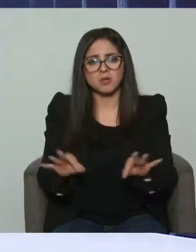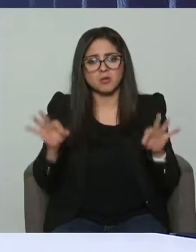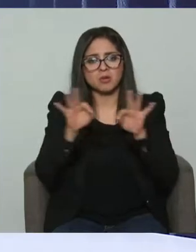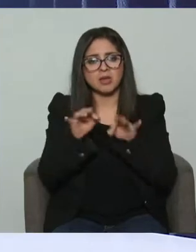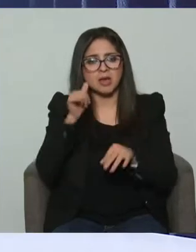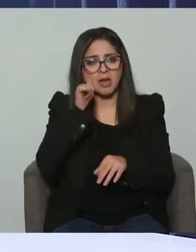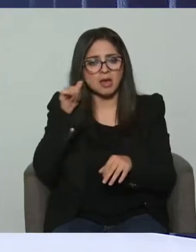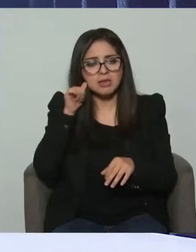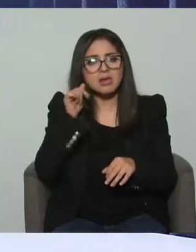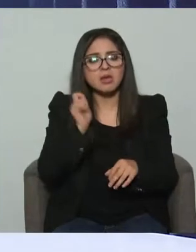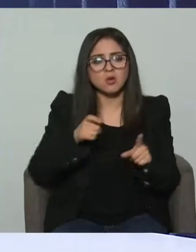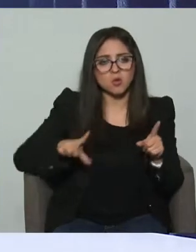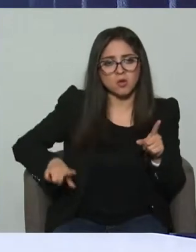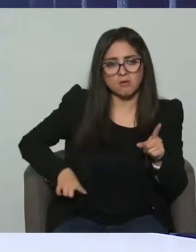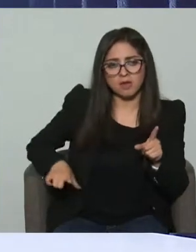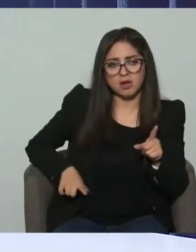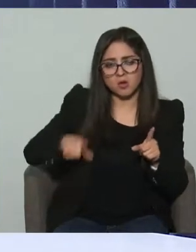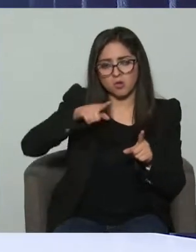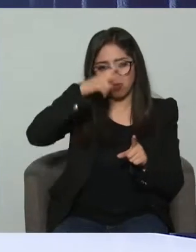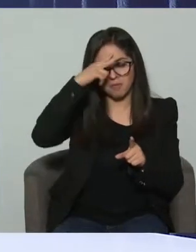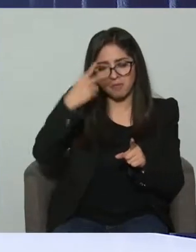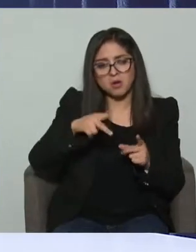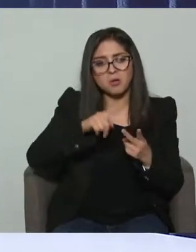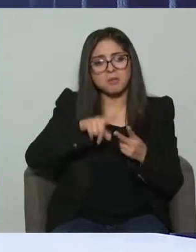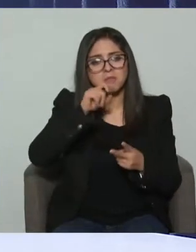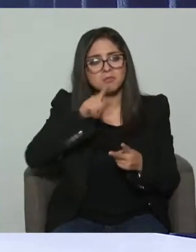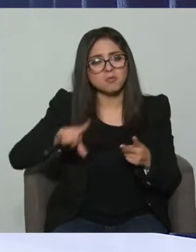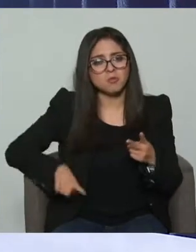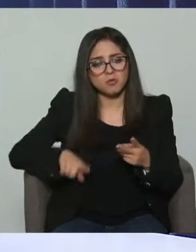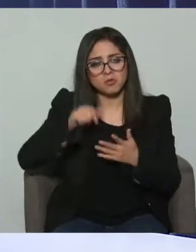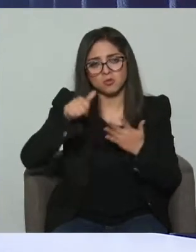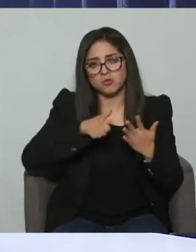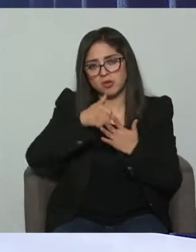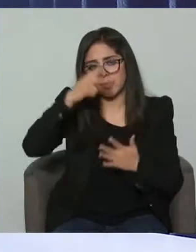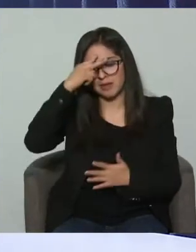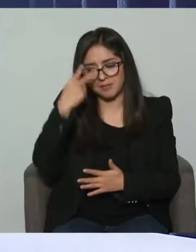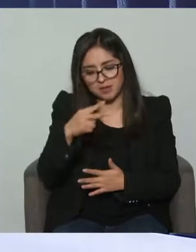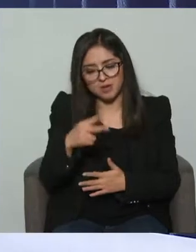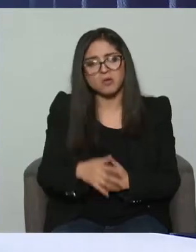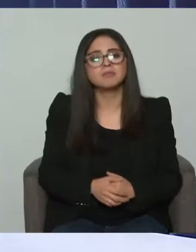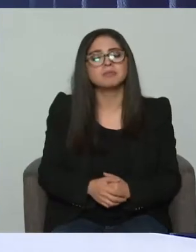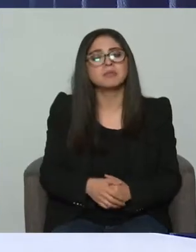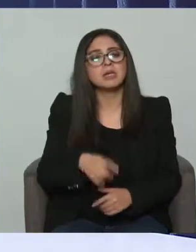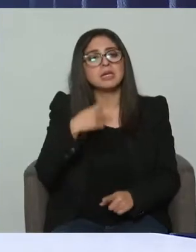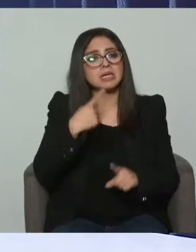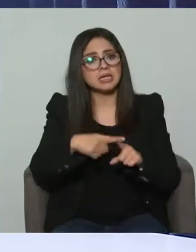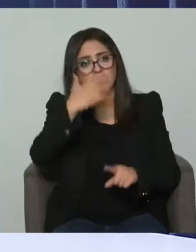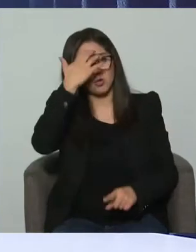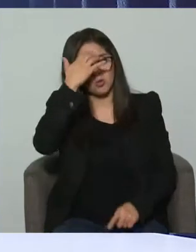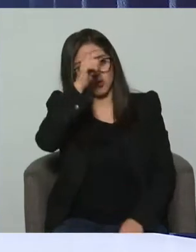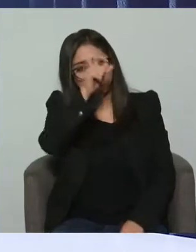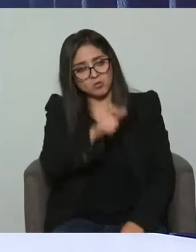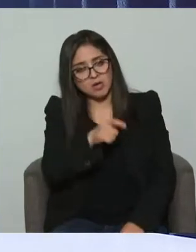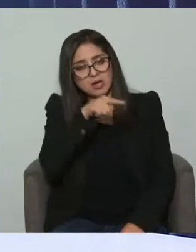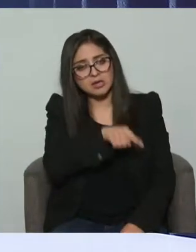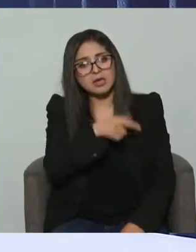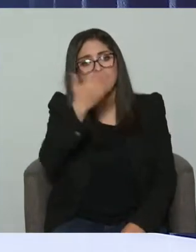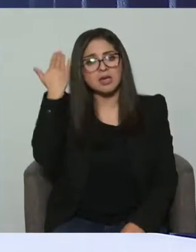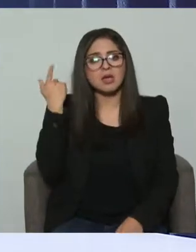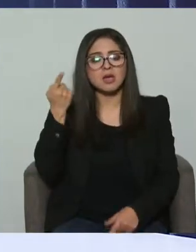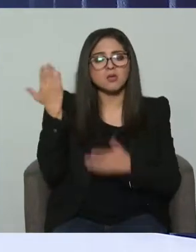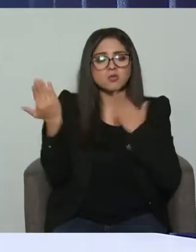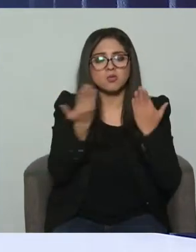día de ayer, tanto el Gobierno de México como el Gobierno de la Ciudad de México. Quienes te conocemos a ti con tu trayectoria, quienes te conocimos en la Universidad Nacional Autónoma